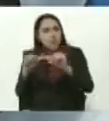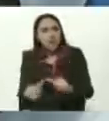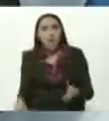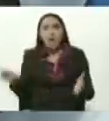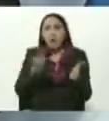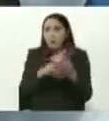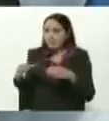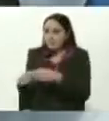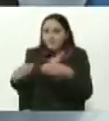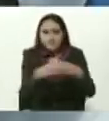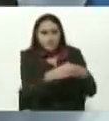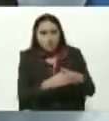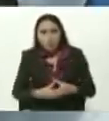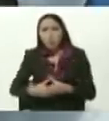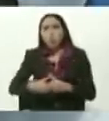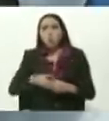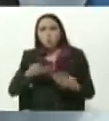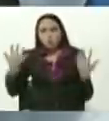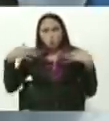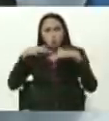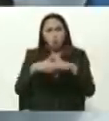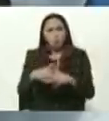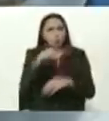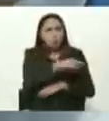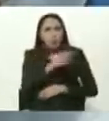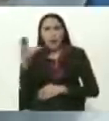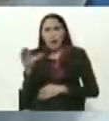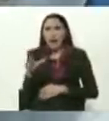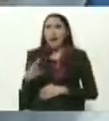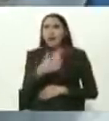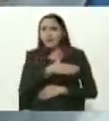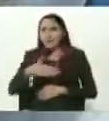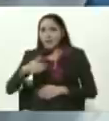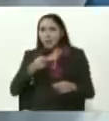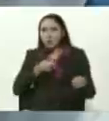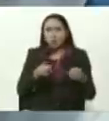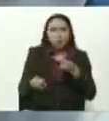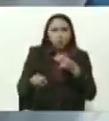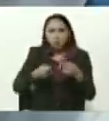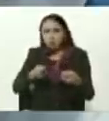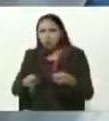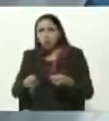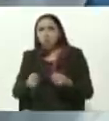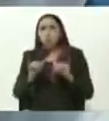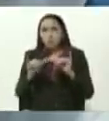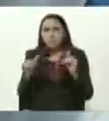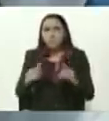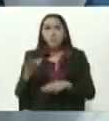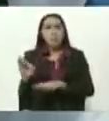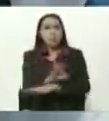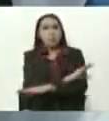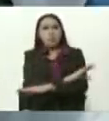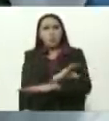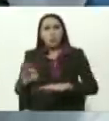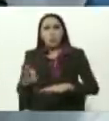grupos organizados del país vecino pretenden, particularmente en la frontera